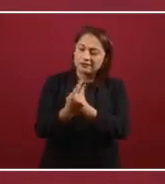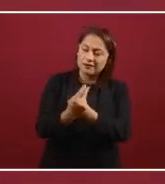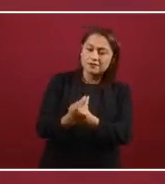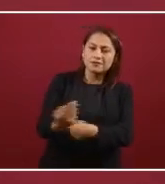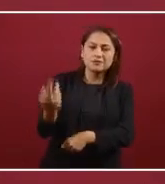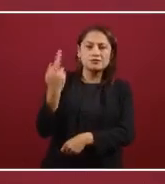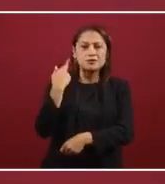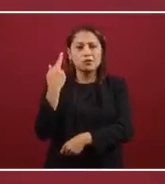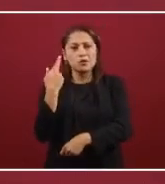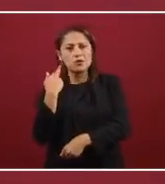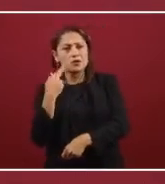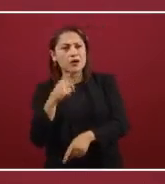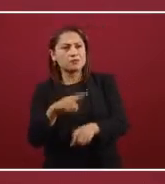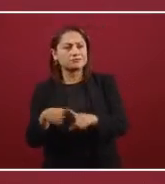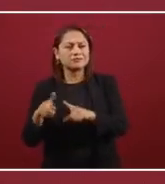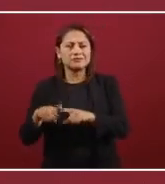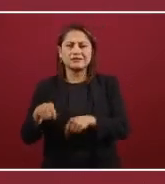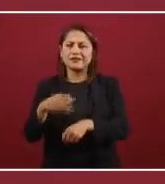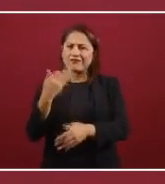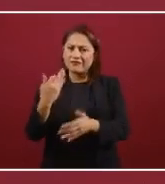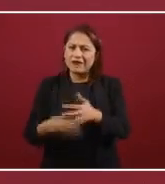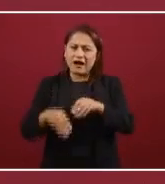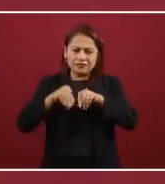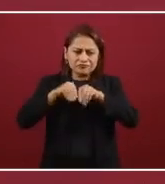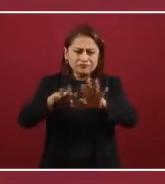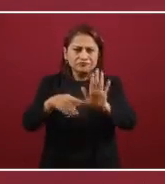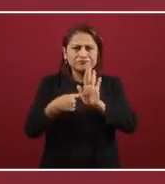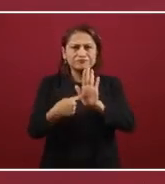de comunicación.